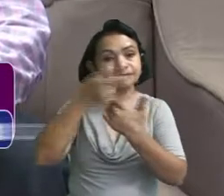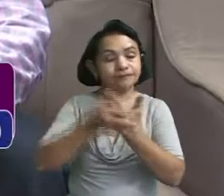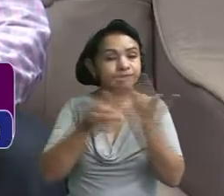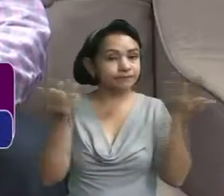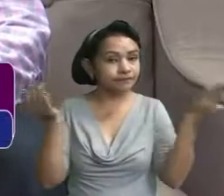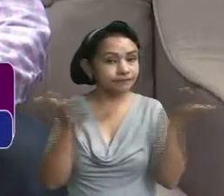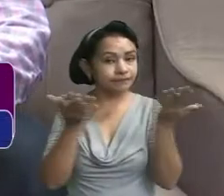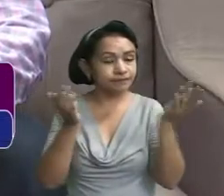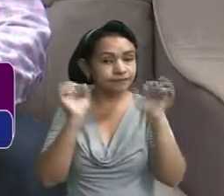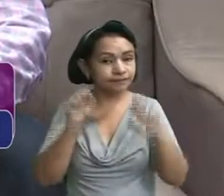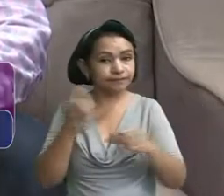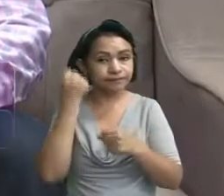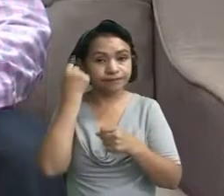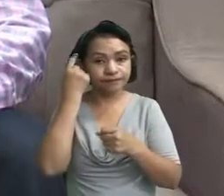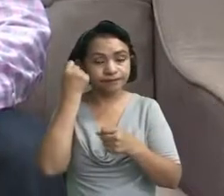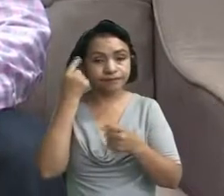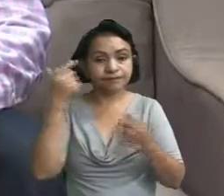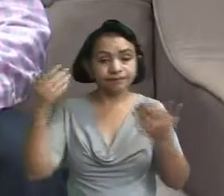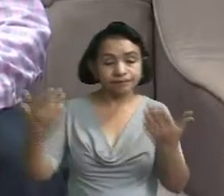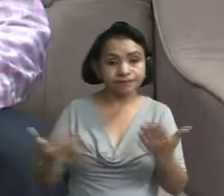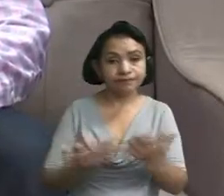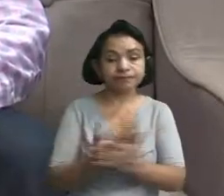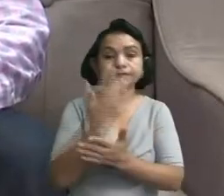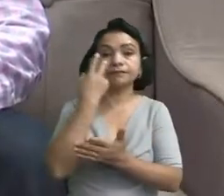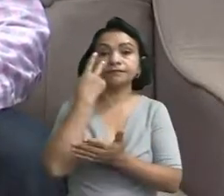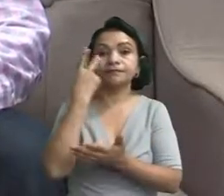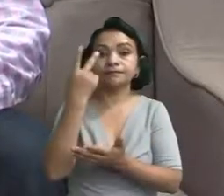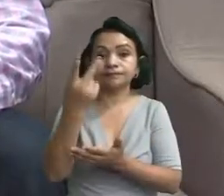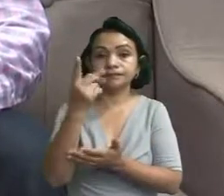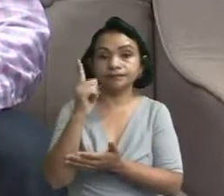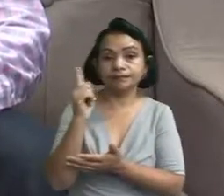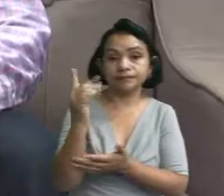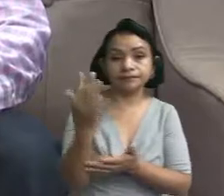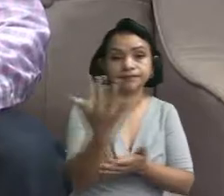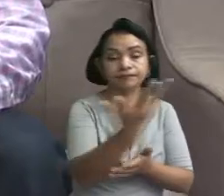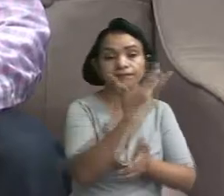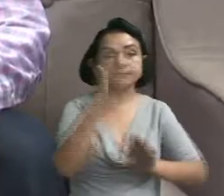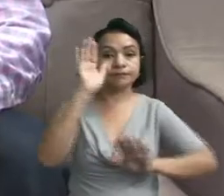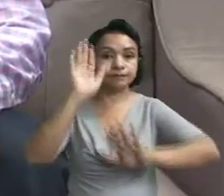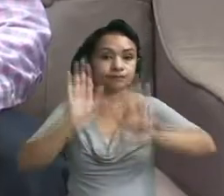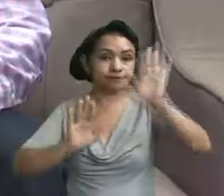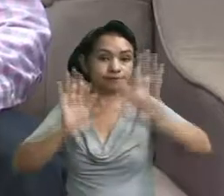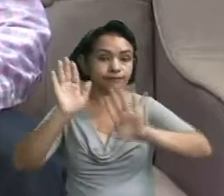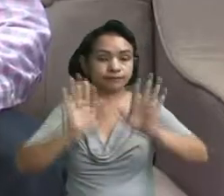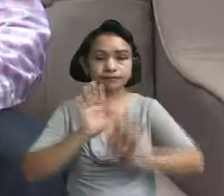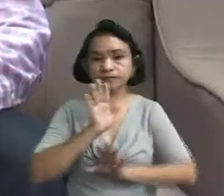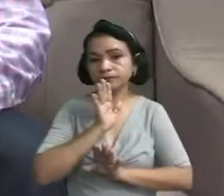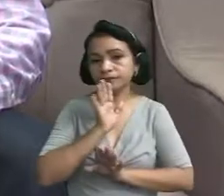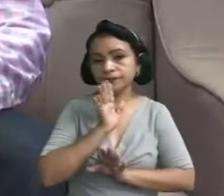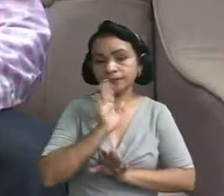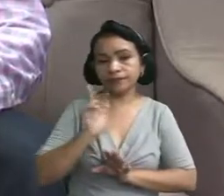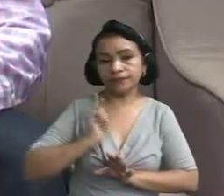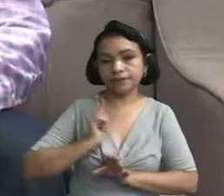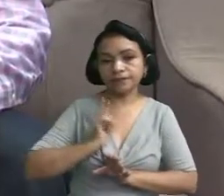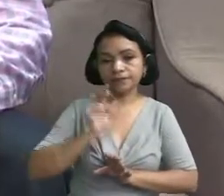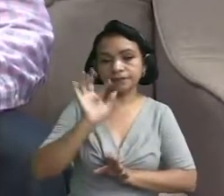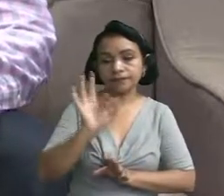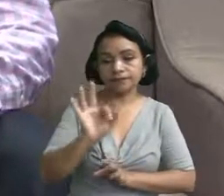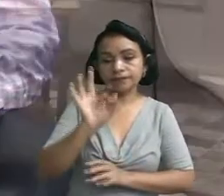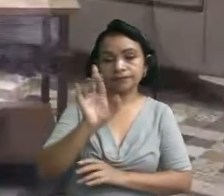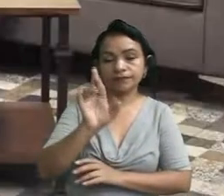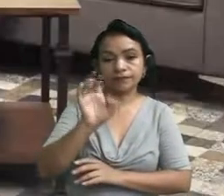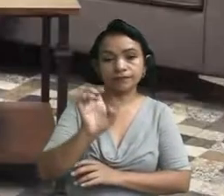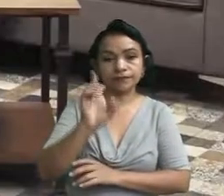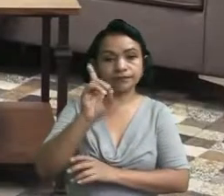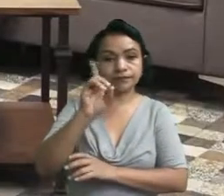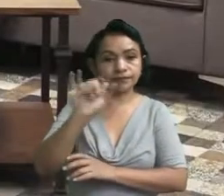cómo podemos construir una nueva cosmovisión en la que todas y todos seamos partícipes de ella. Pues para hablar de ello, contamos con la presencia del compañero Freddy Franco, quien es